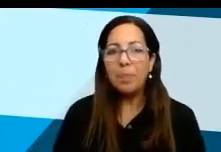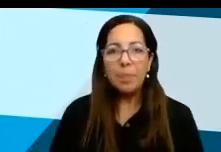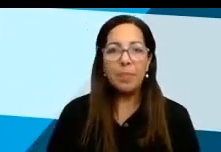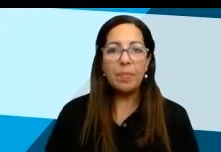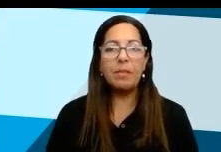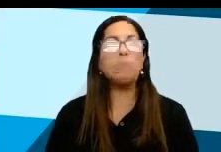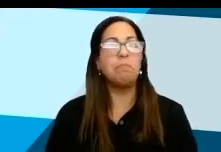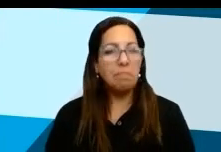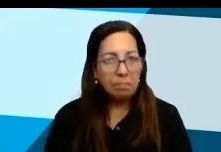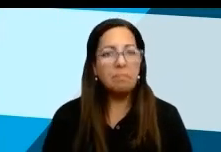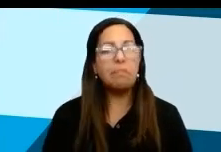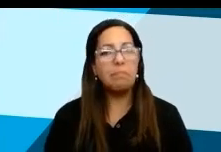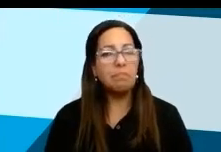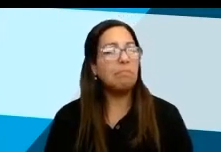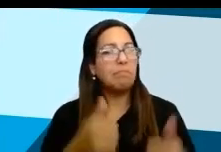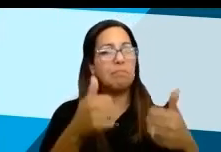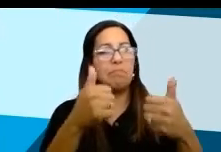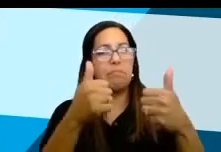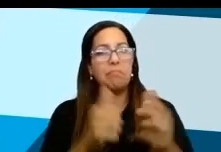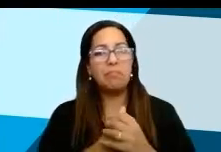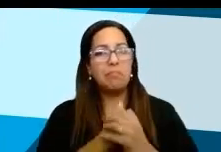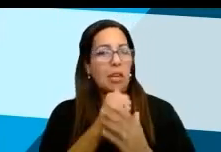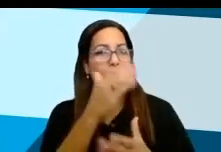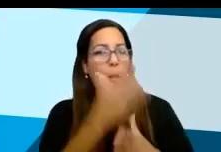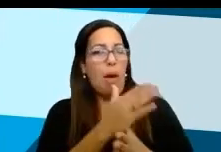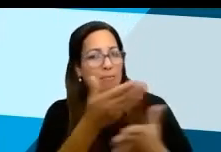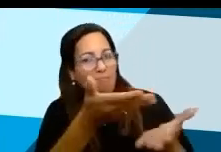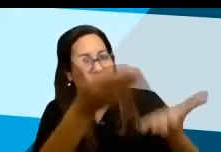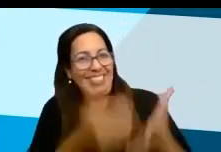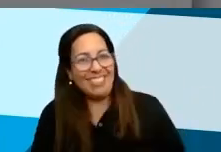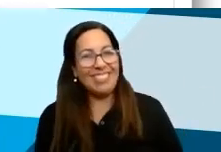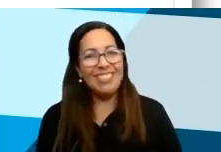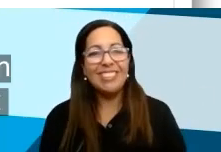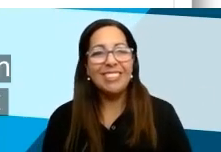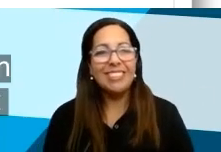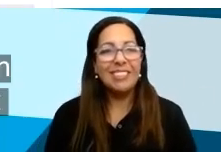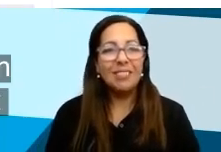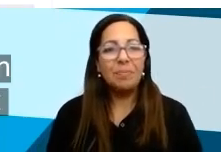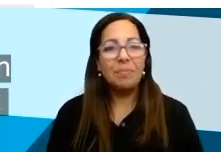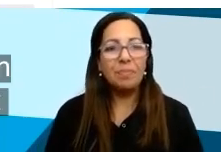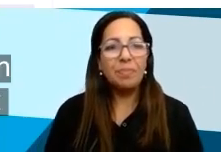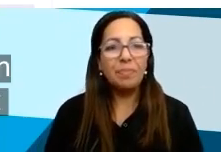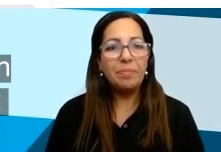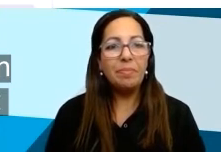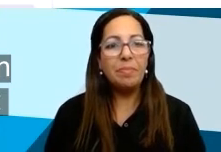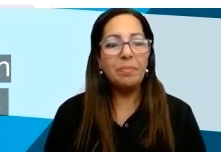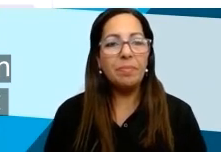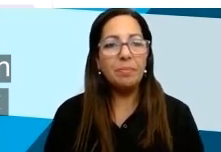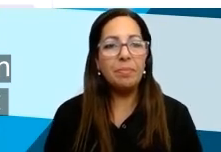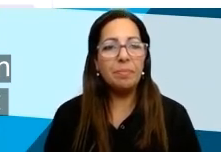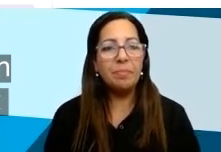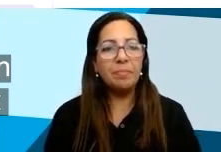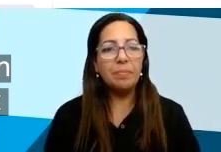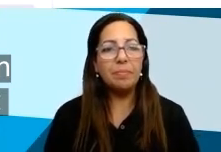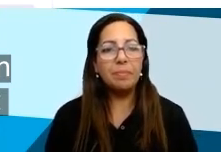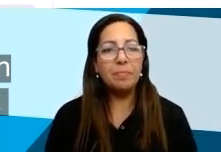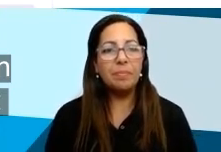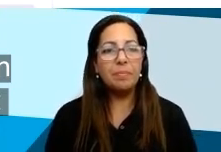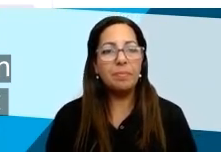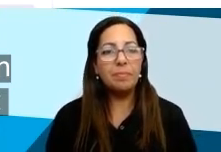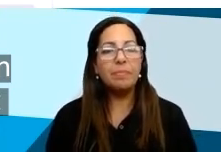Chévere. Sí. Pues no te molesto más, continúa con tu presentación. Pues en nuestra presentación